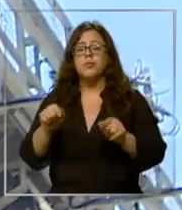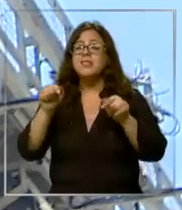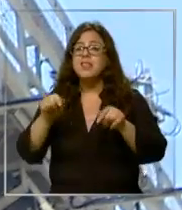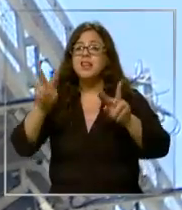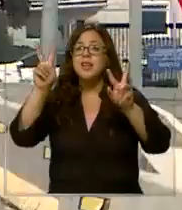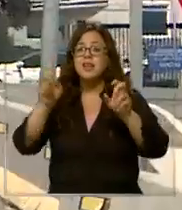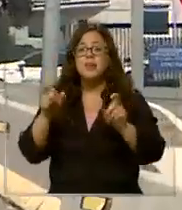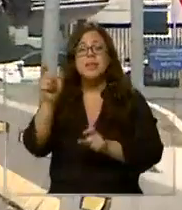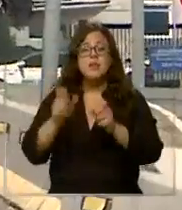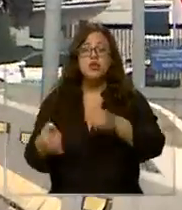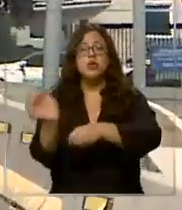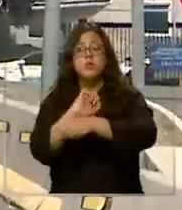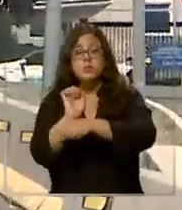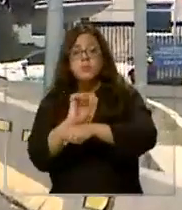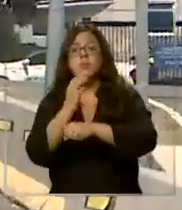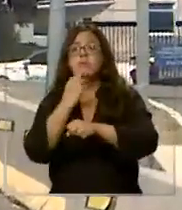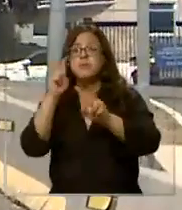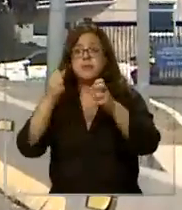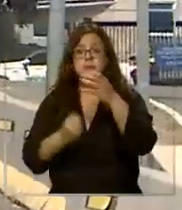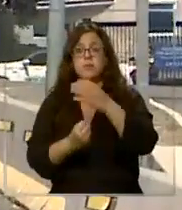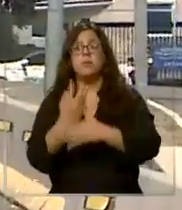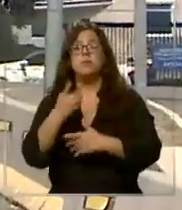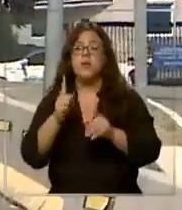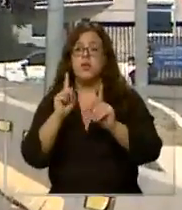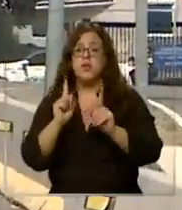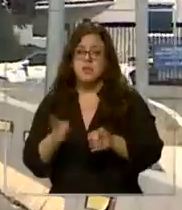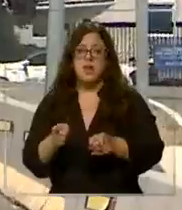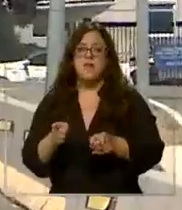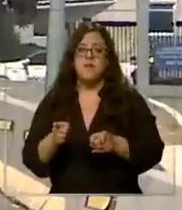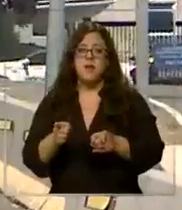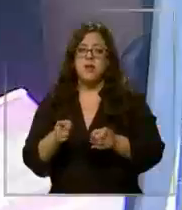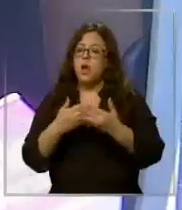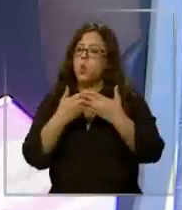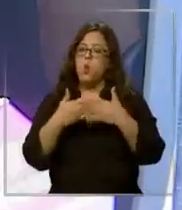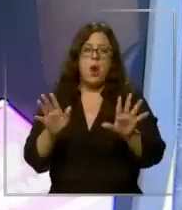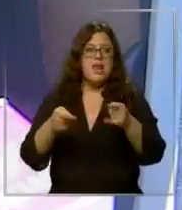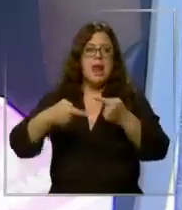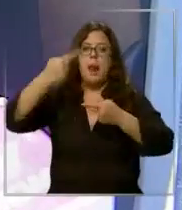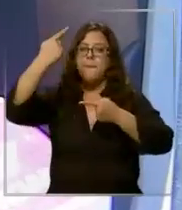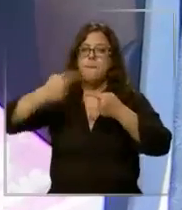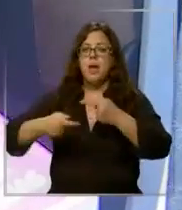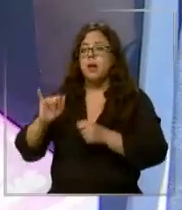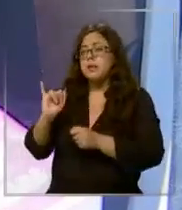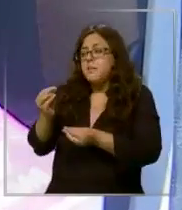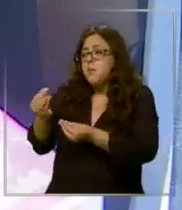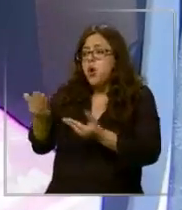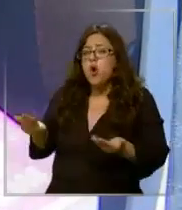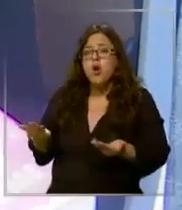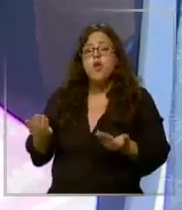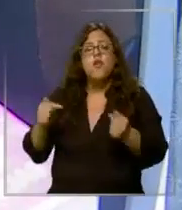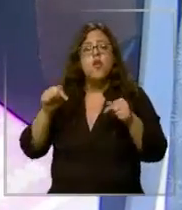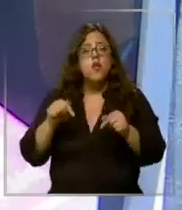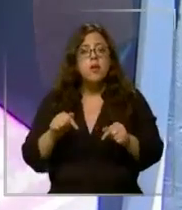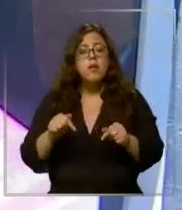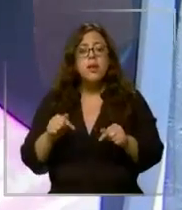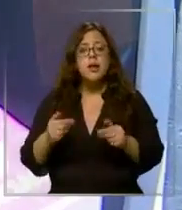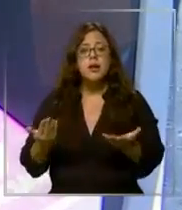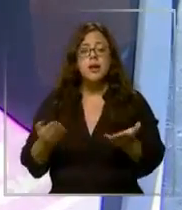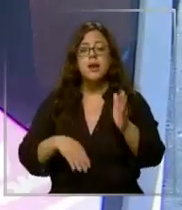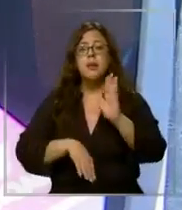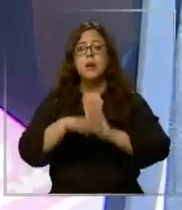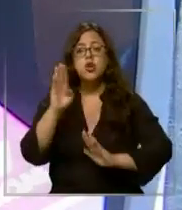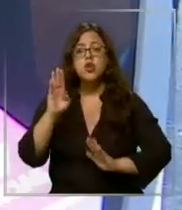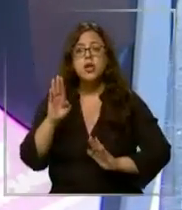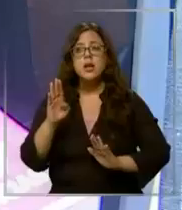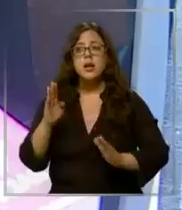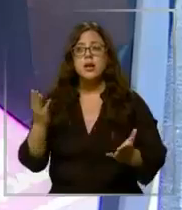de conductores y a la modernidad, debiese estar instaurada en todos los peajes. Claramente, porque al final de cuentas hoy día la gran mayoría